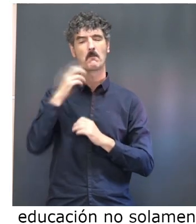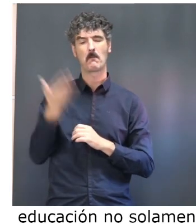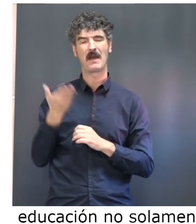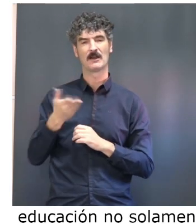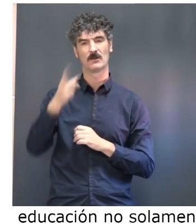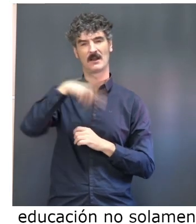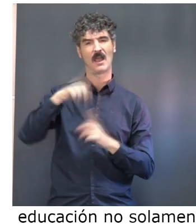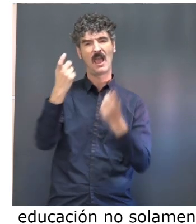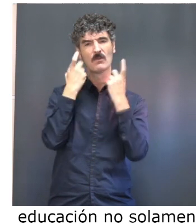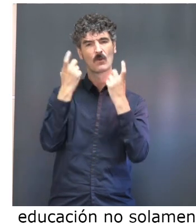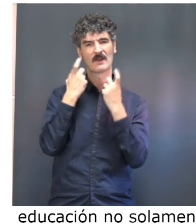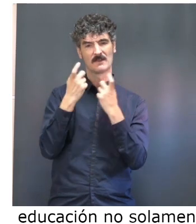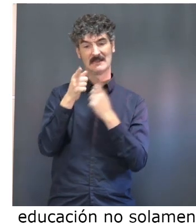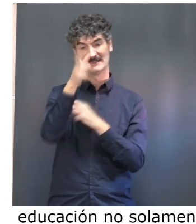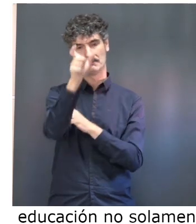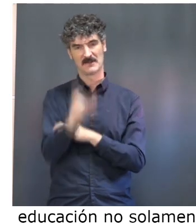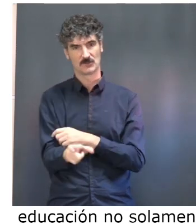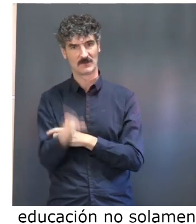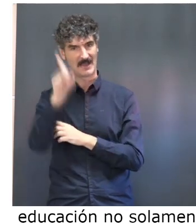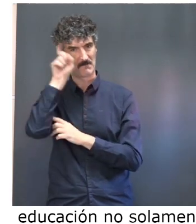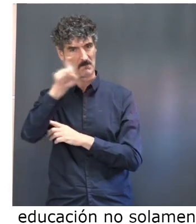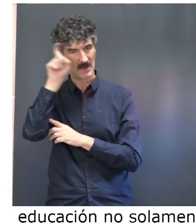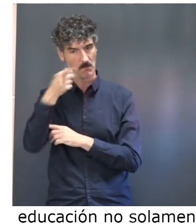tú a esa persona que está